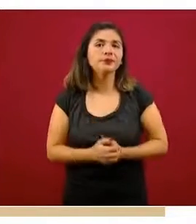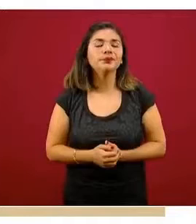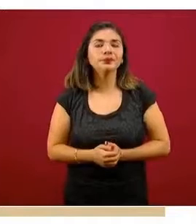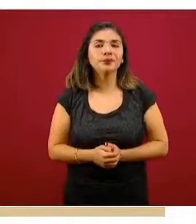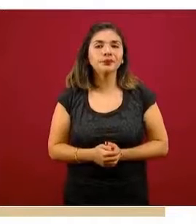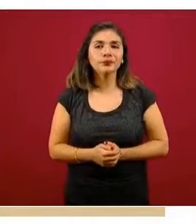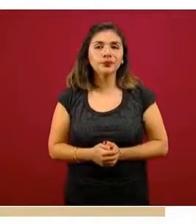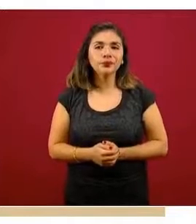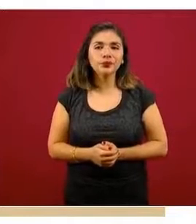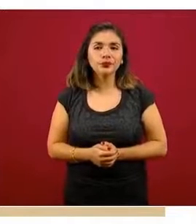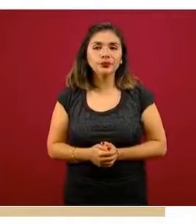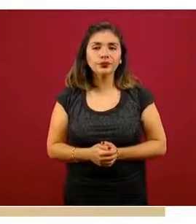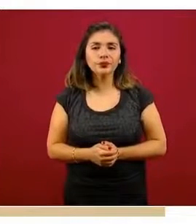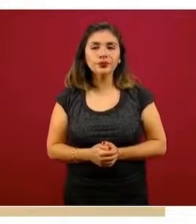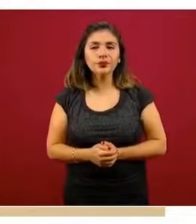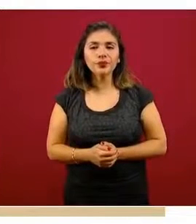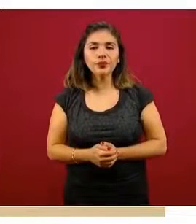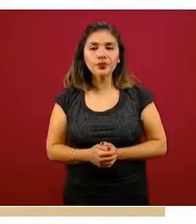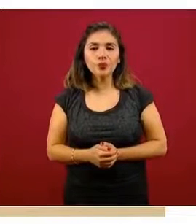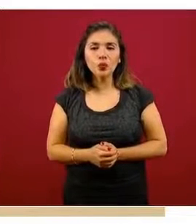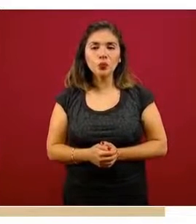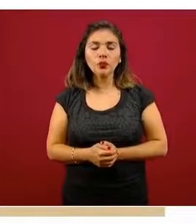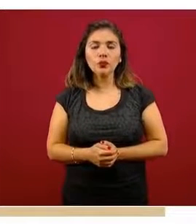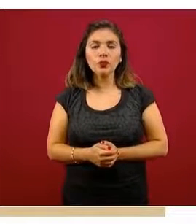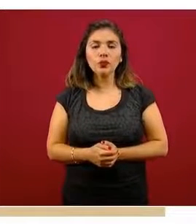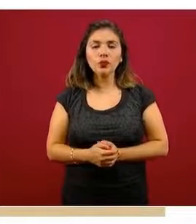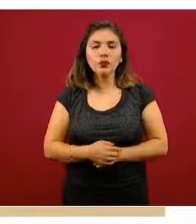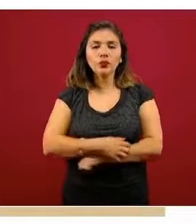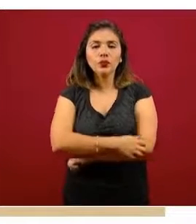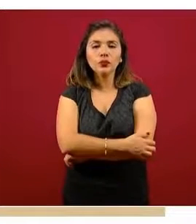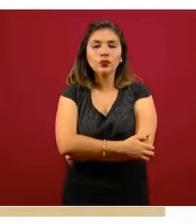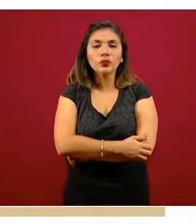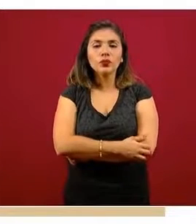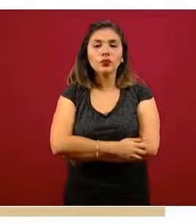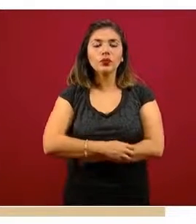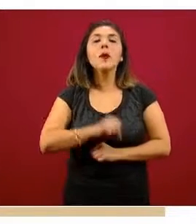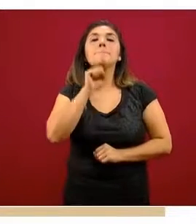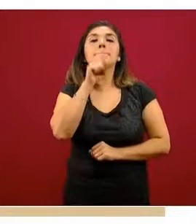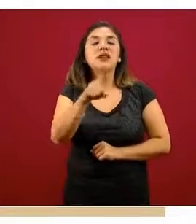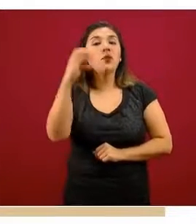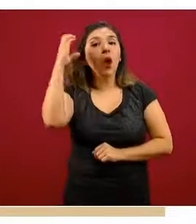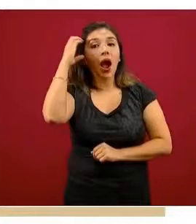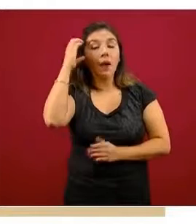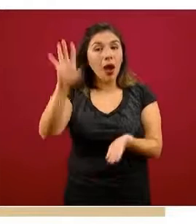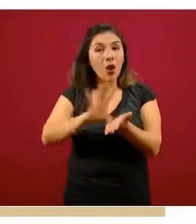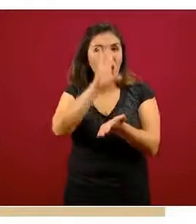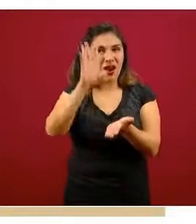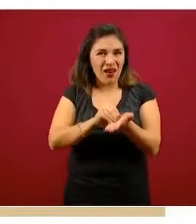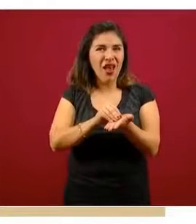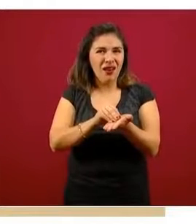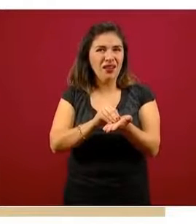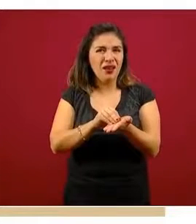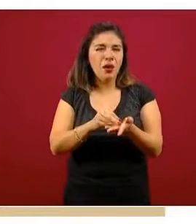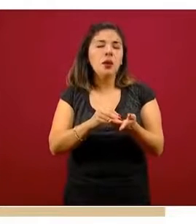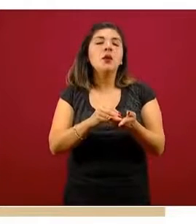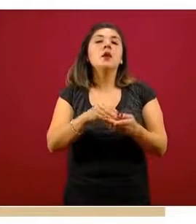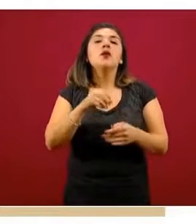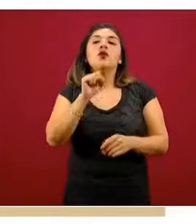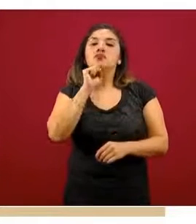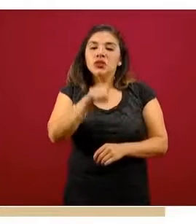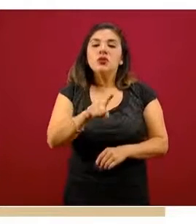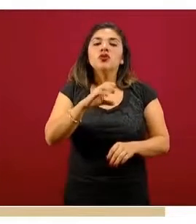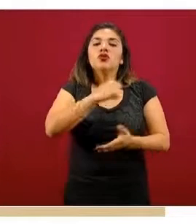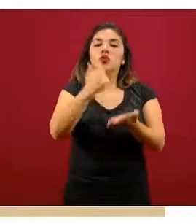2 semanas. Veamos la siguiente diapositiva. Vamos a ver esa distribución de camas generales, nuevamente Ciudad